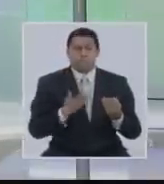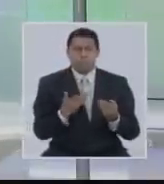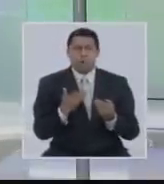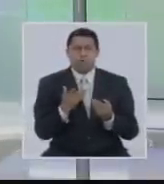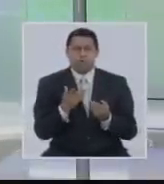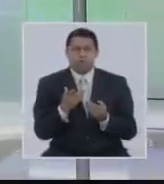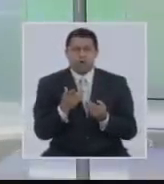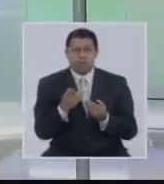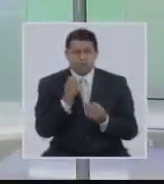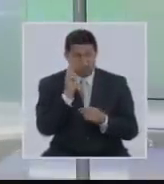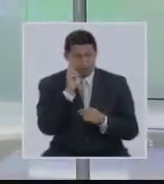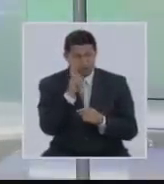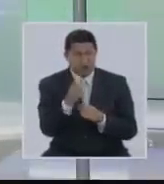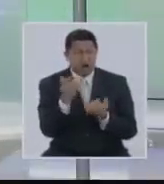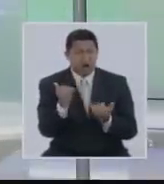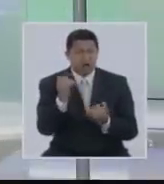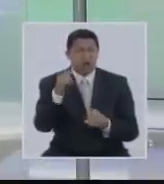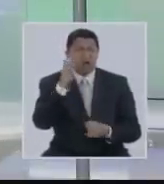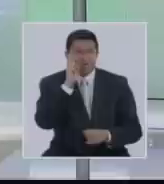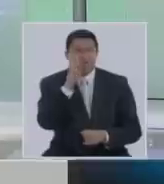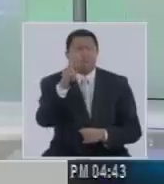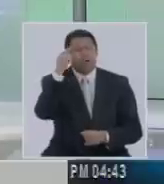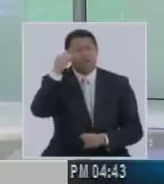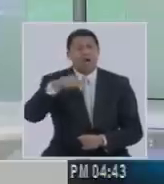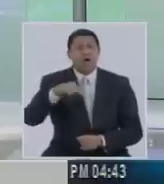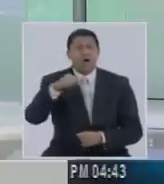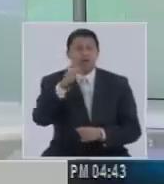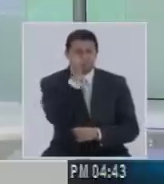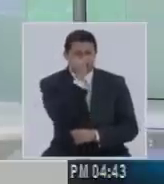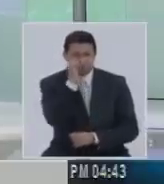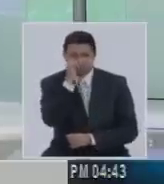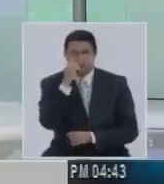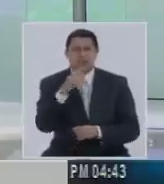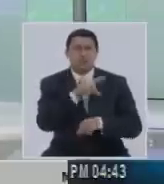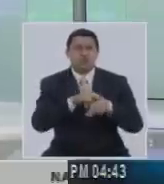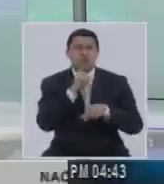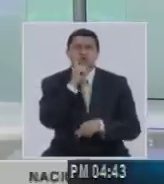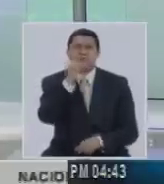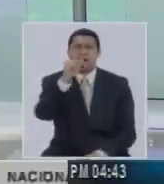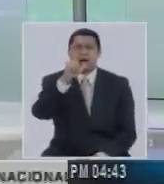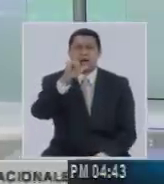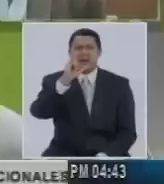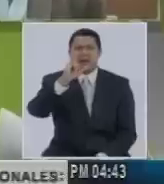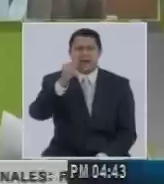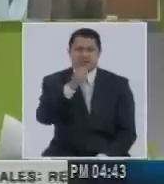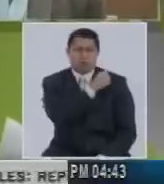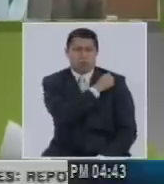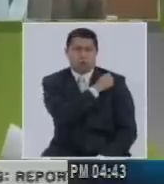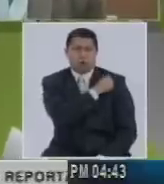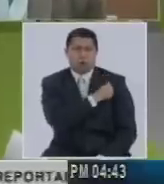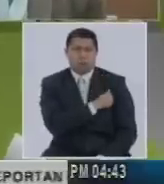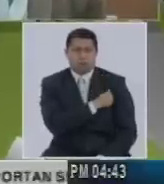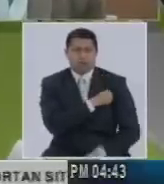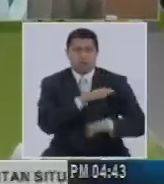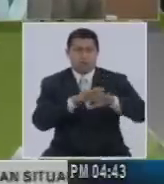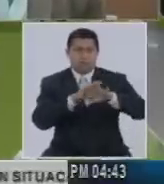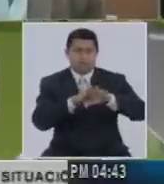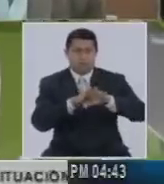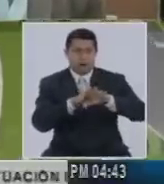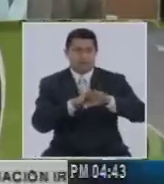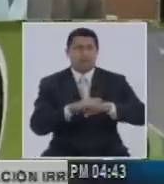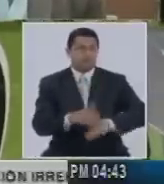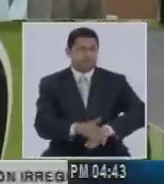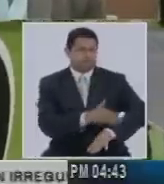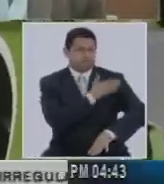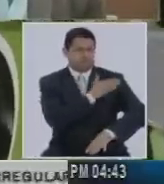tratarlo? Por eso está conmigo el día de hoy a través de vía Skype el doctor Alejandro Badia, cirujano de mano y extremidad